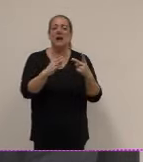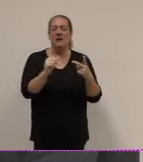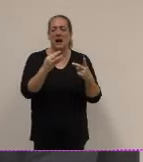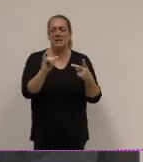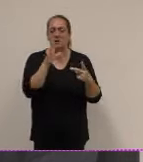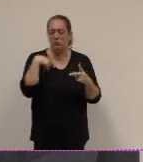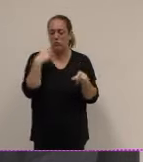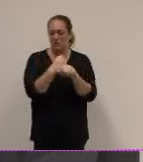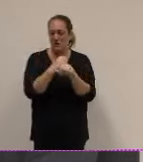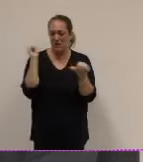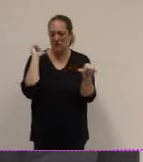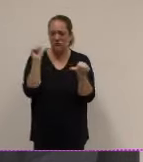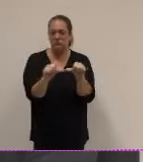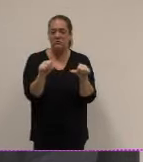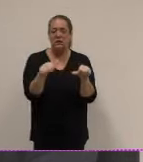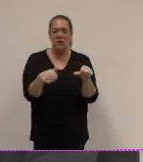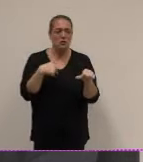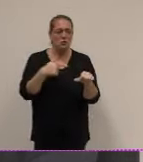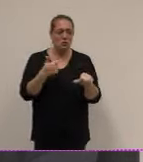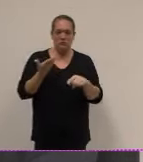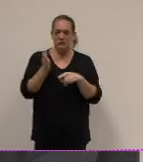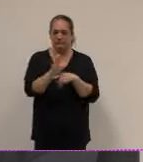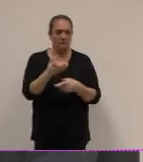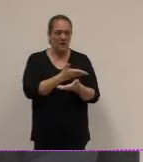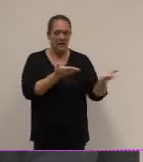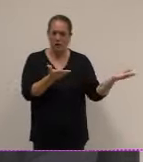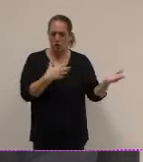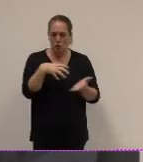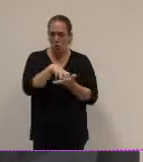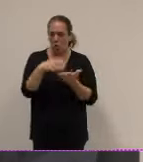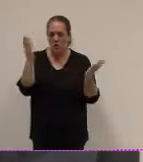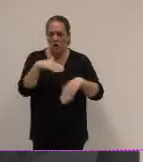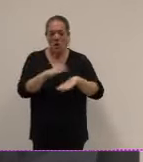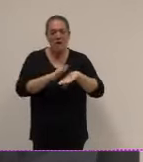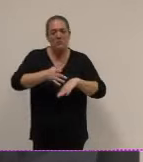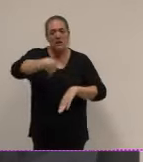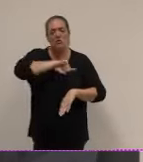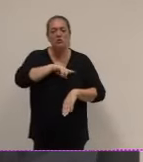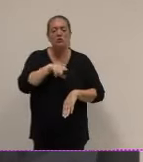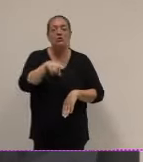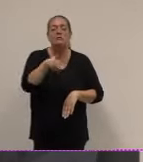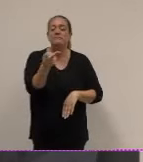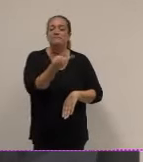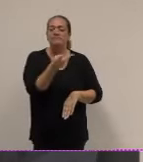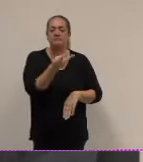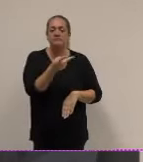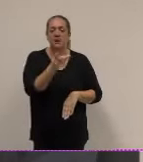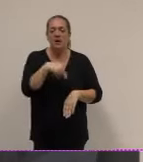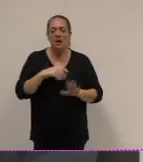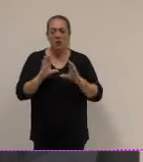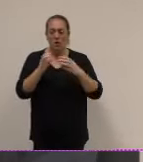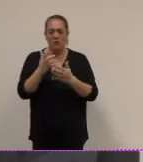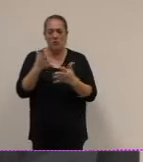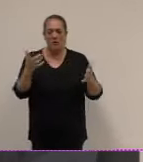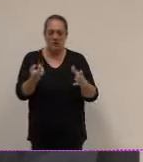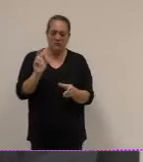por el trabajo. Creo que hablo en nombre de todos, sin lugar a dudas, porque para nosotros son parte de un equipo grande